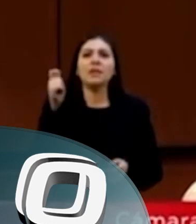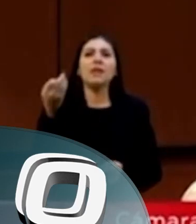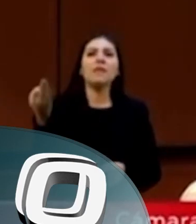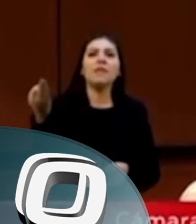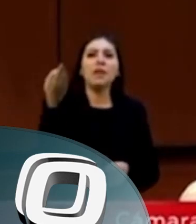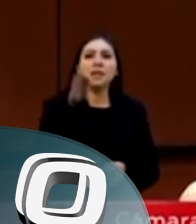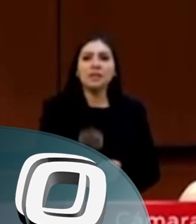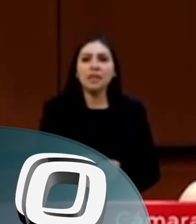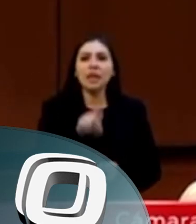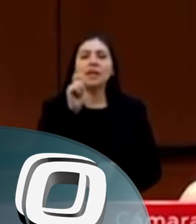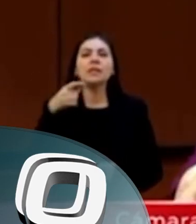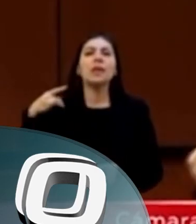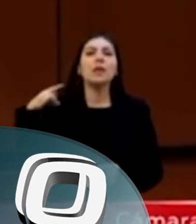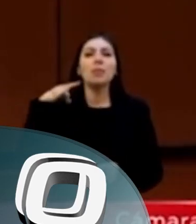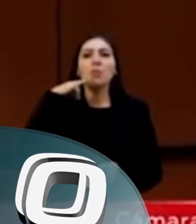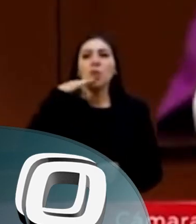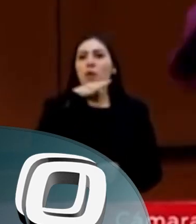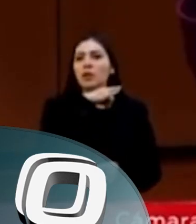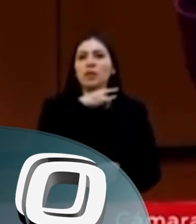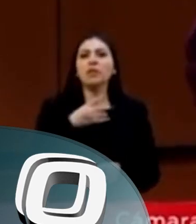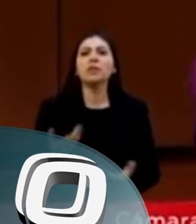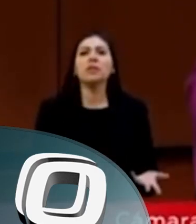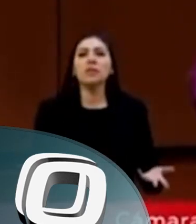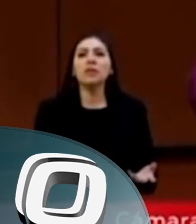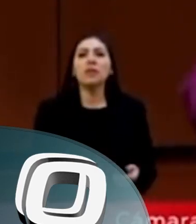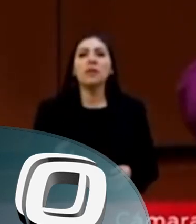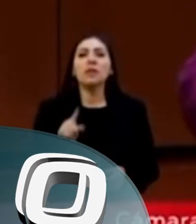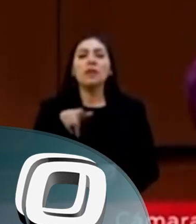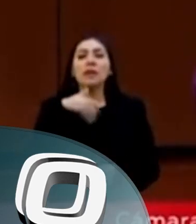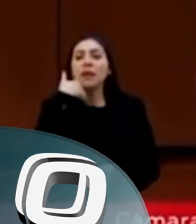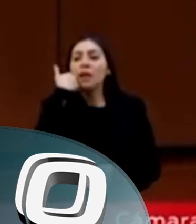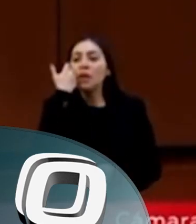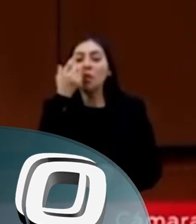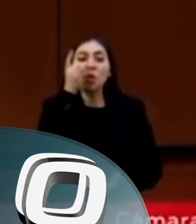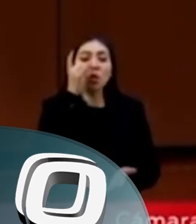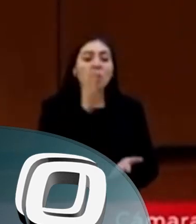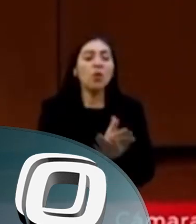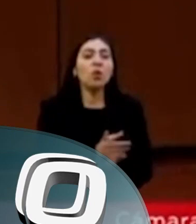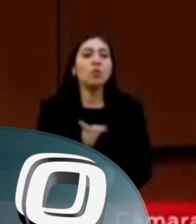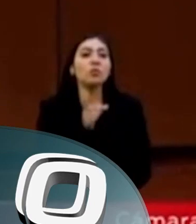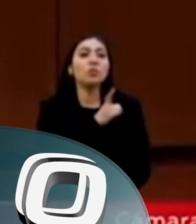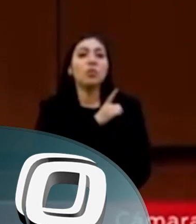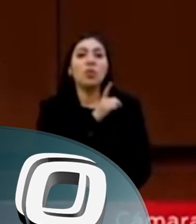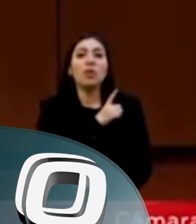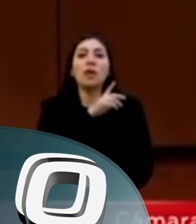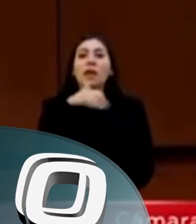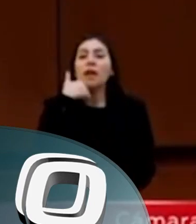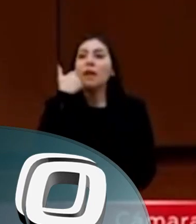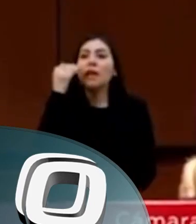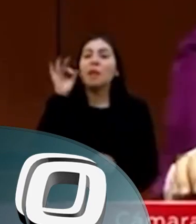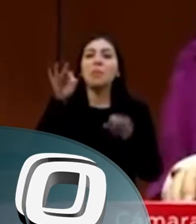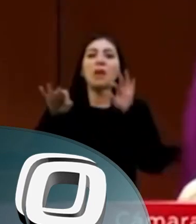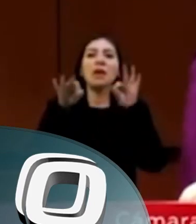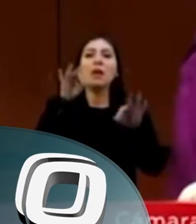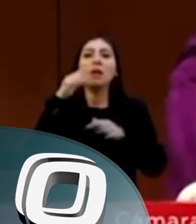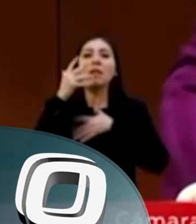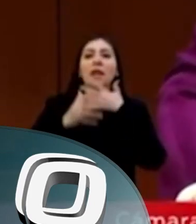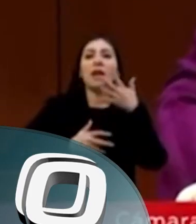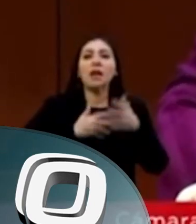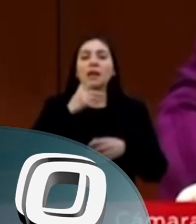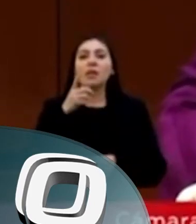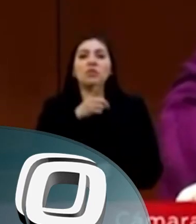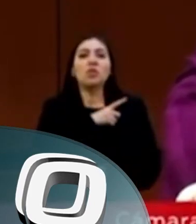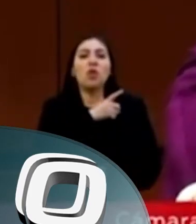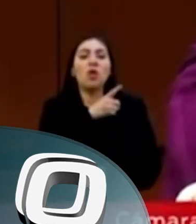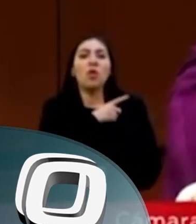la hipocresía, donde nada más quieren estar haciendo tragedias. Orden, por favor, en la asamblea. Donde